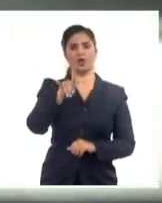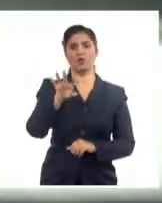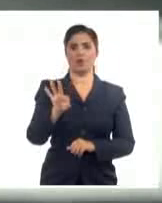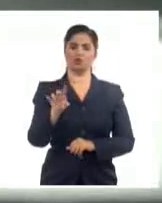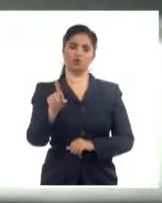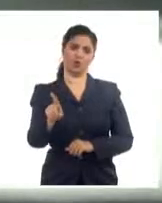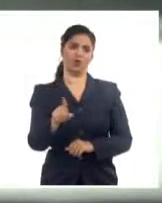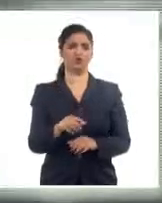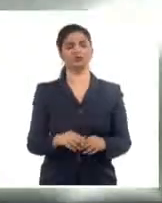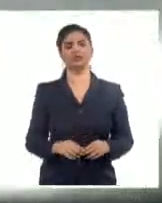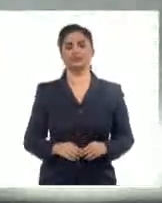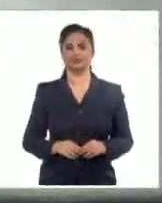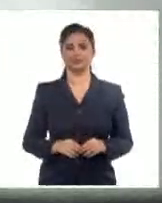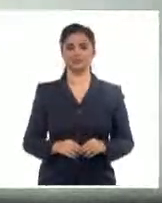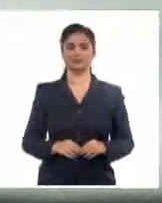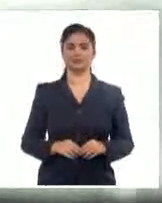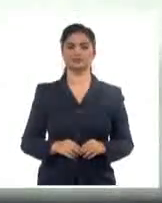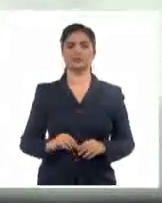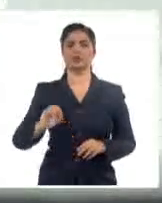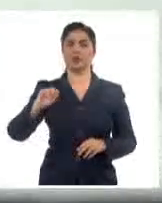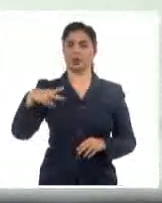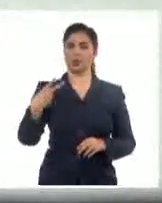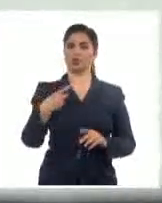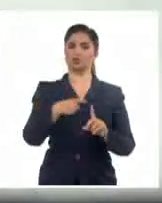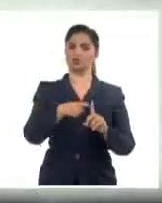del noveno, con dos lados del lanzamiento, le tira.